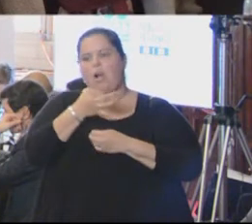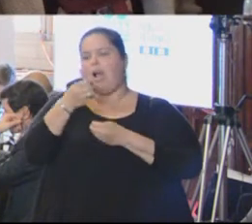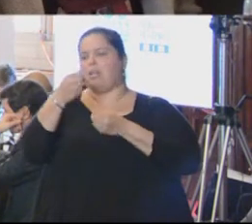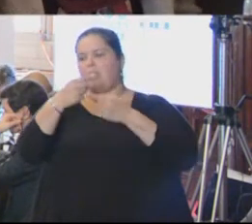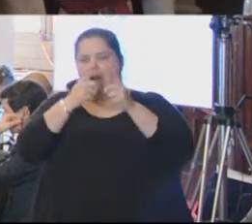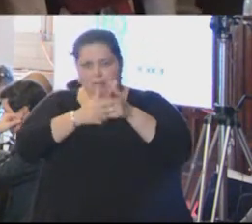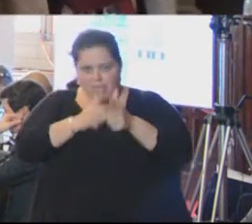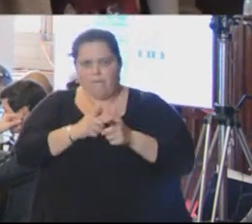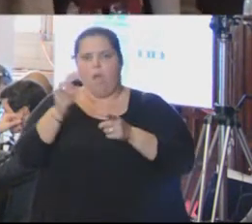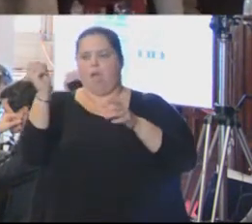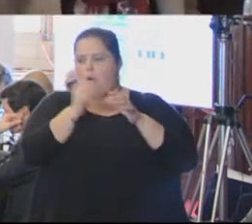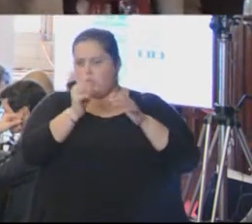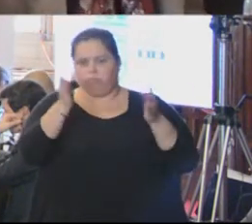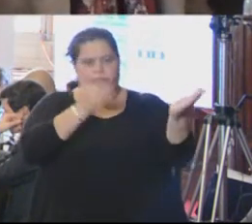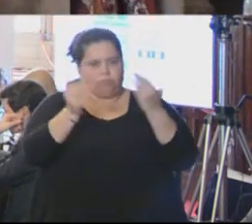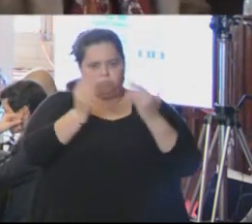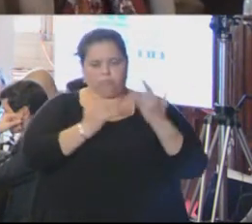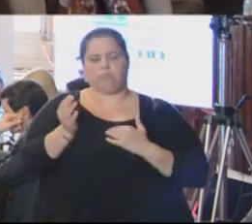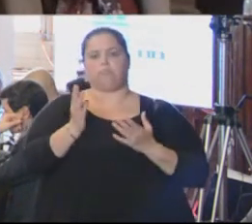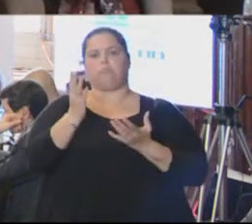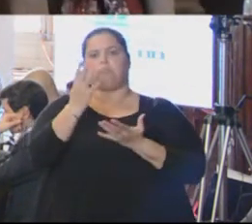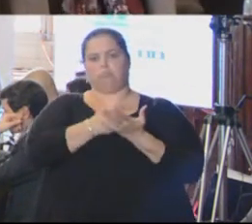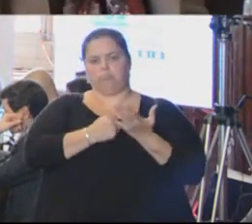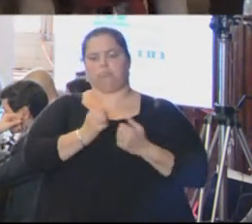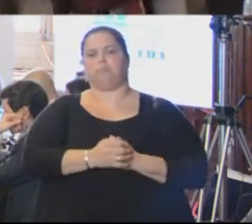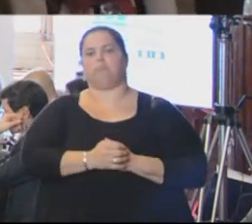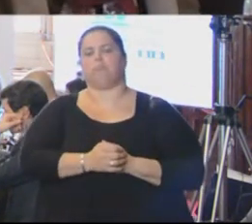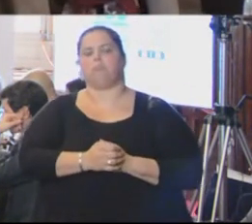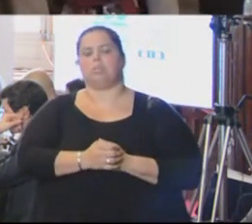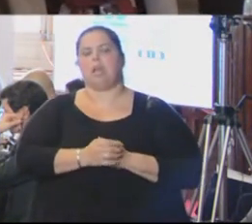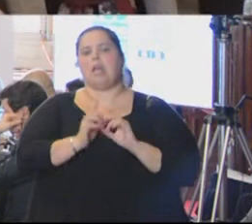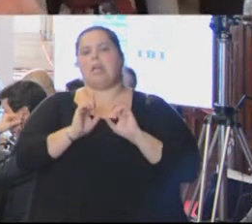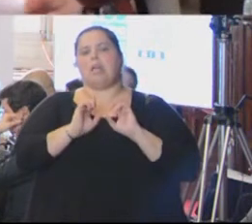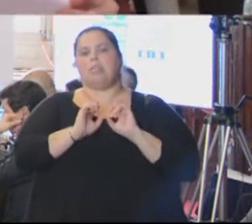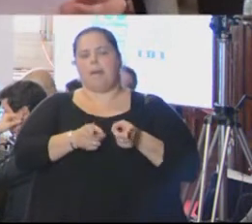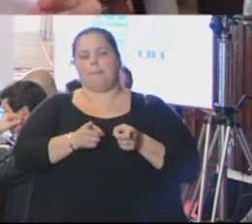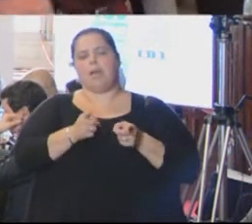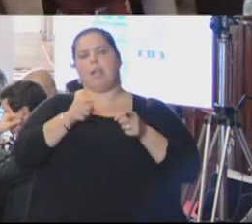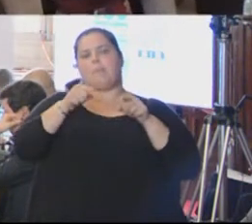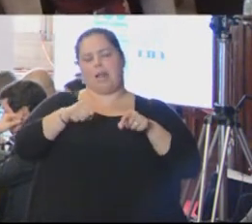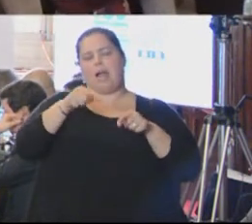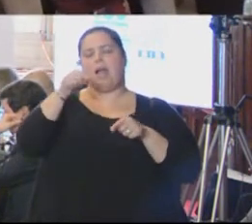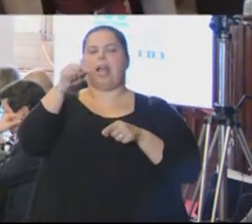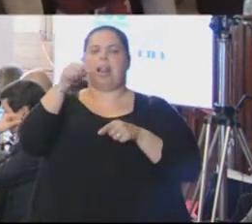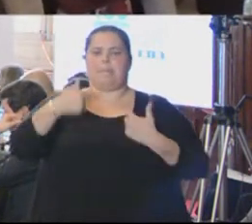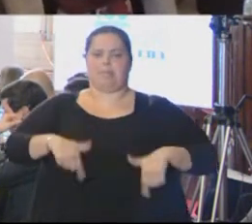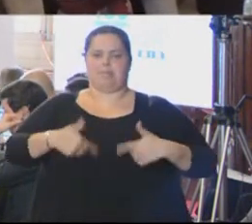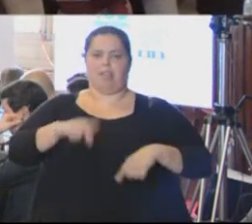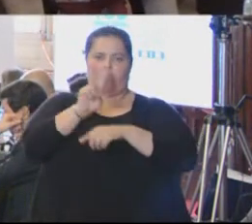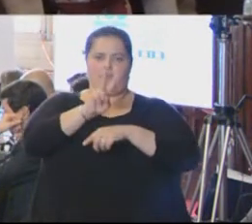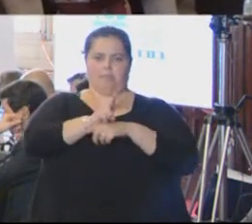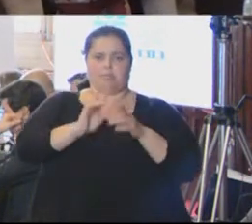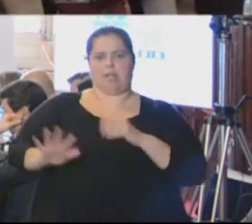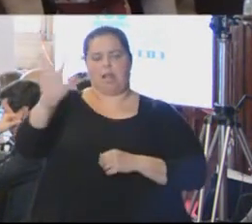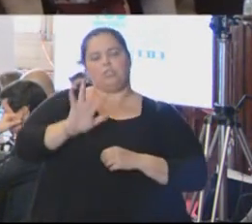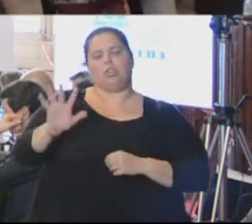490 millones de dólares incautados. Para el Ministerio de Defensa Nacional, es importante